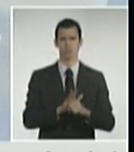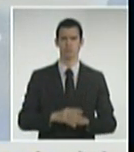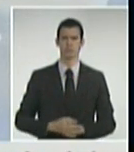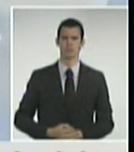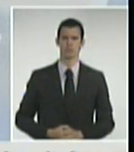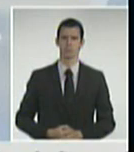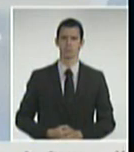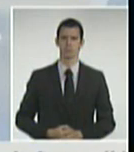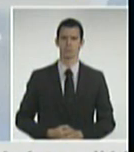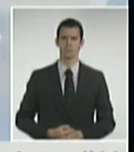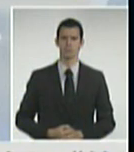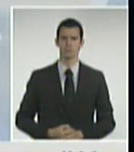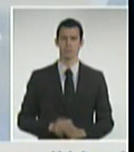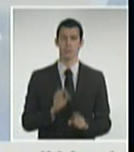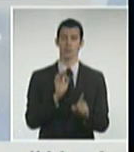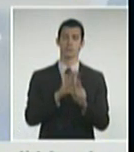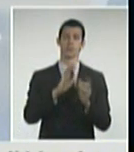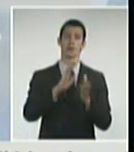se acumulan